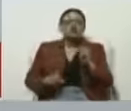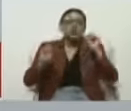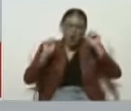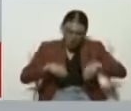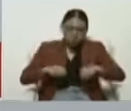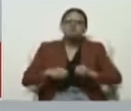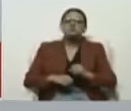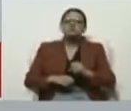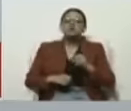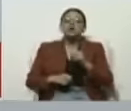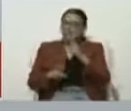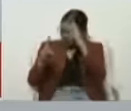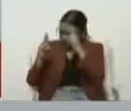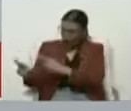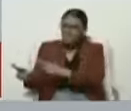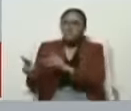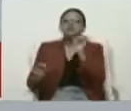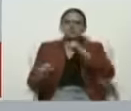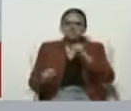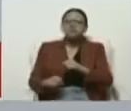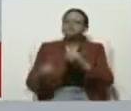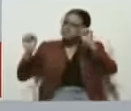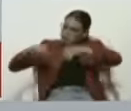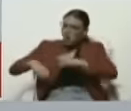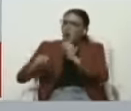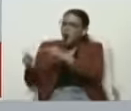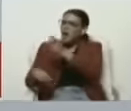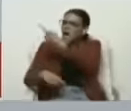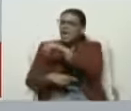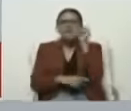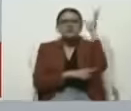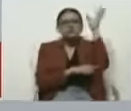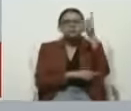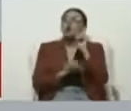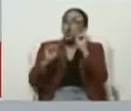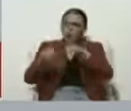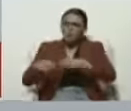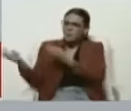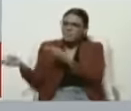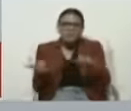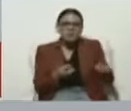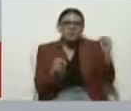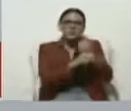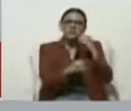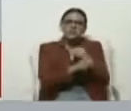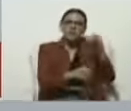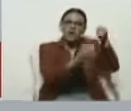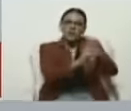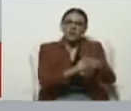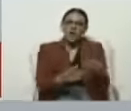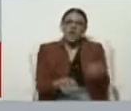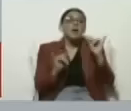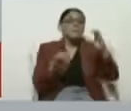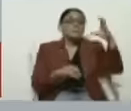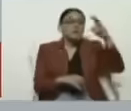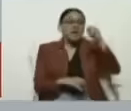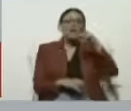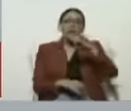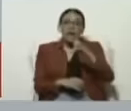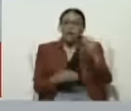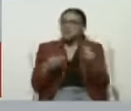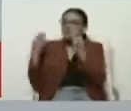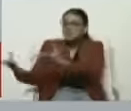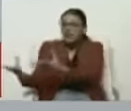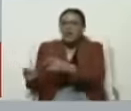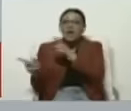amén, que es la conducta natural en un demócrata. Y el CNE las proclamó y asumieron sus